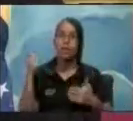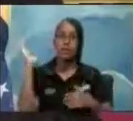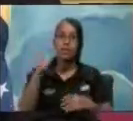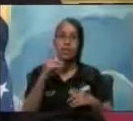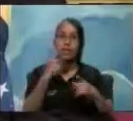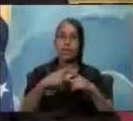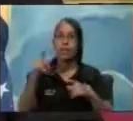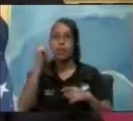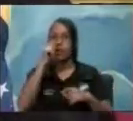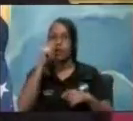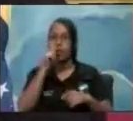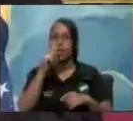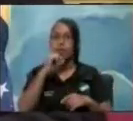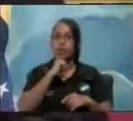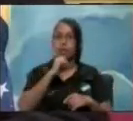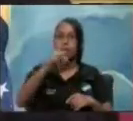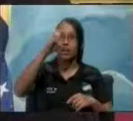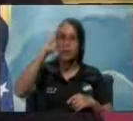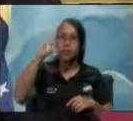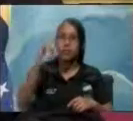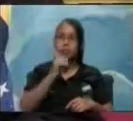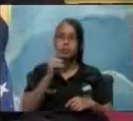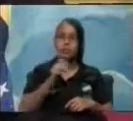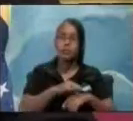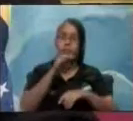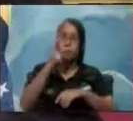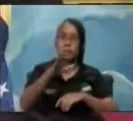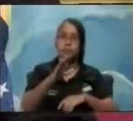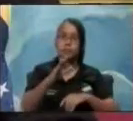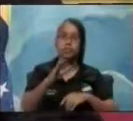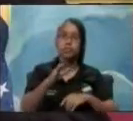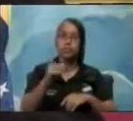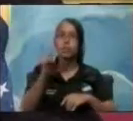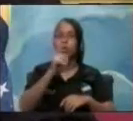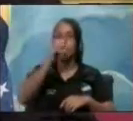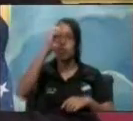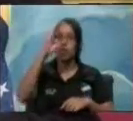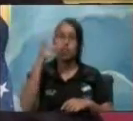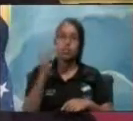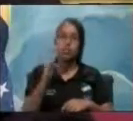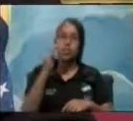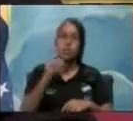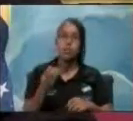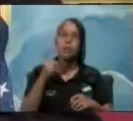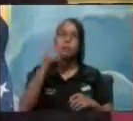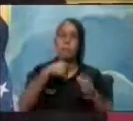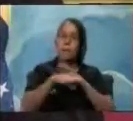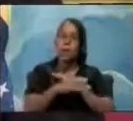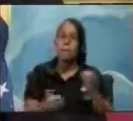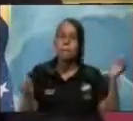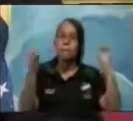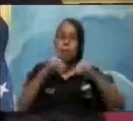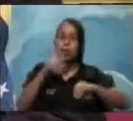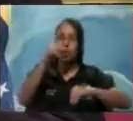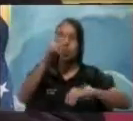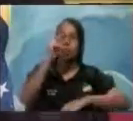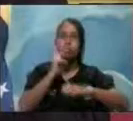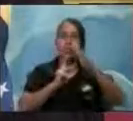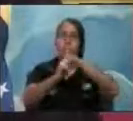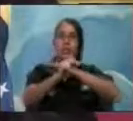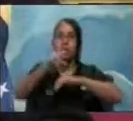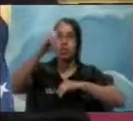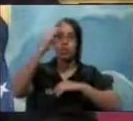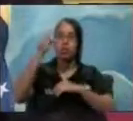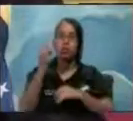aquel hombre. Y es que Dios no deja la Dios siempre va a poner un profeta. Dios siempre va a poner